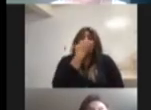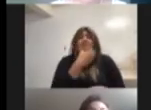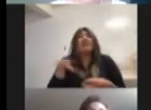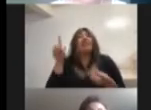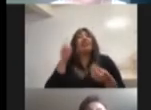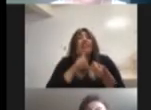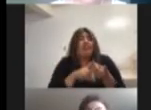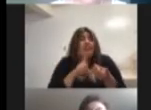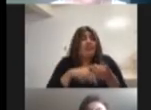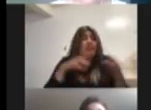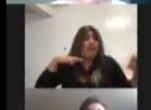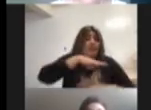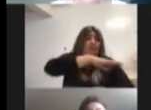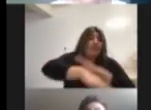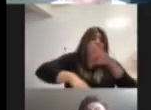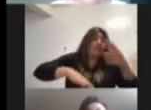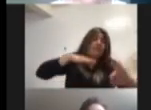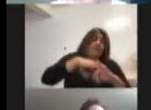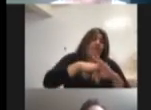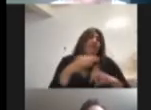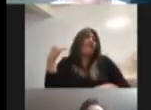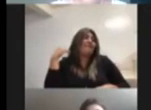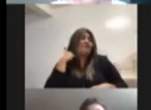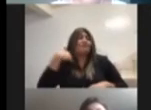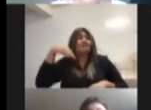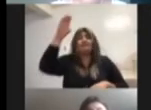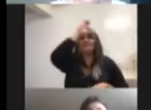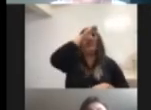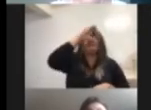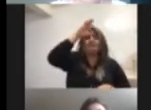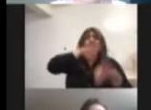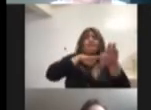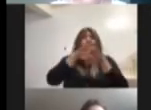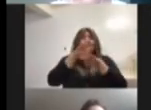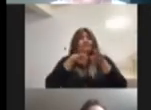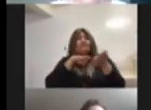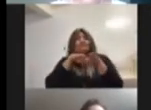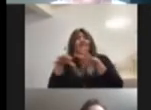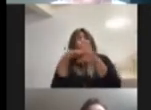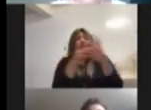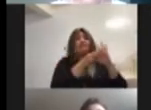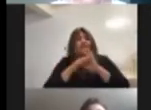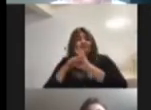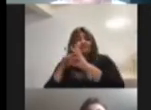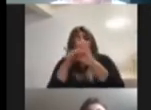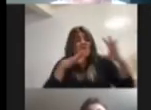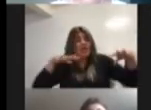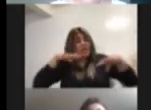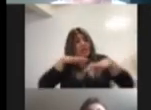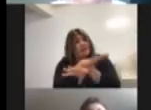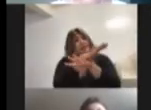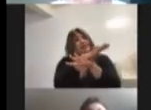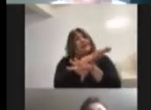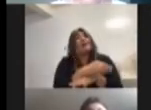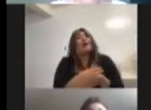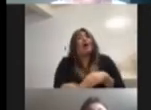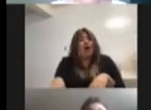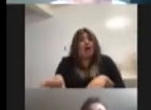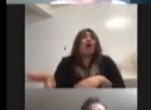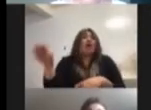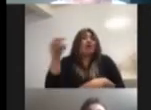de política, práctica y cultura tiene que hacer sus ajustes para poder aceptar los niños con